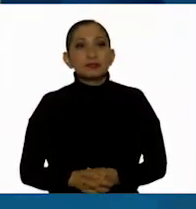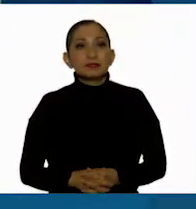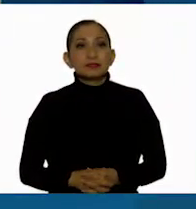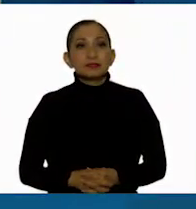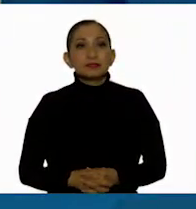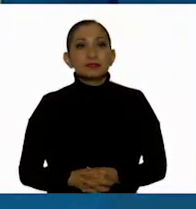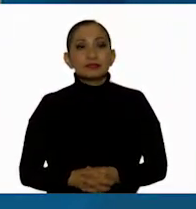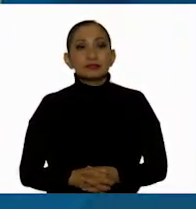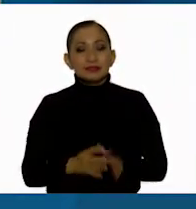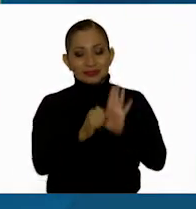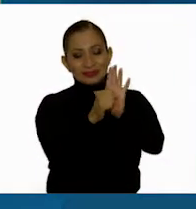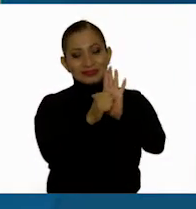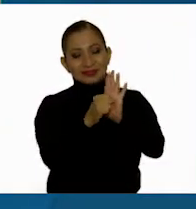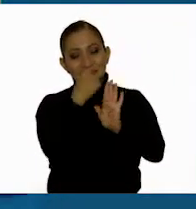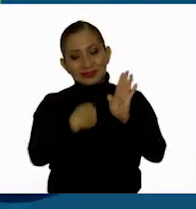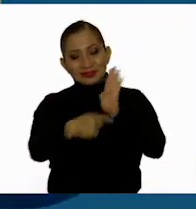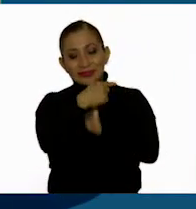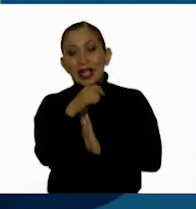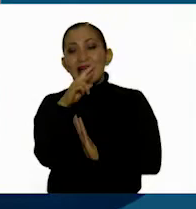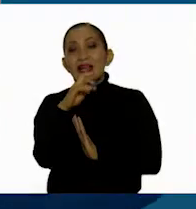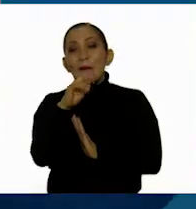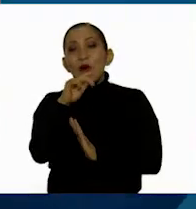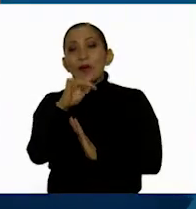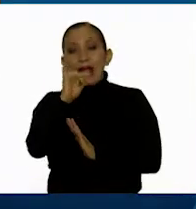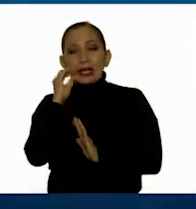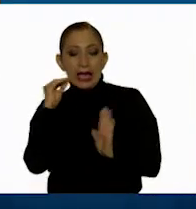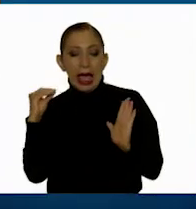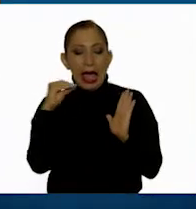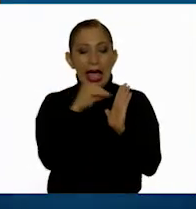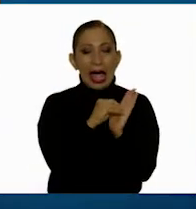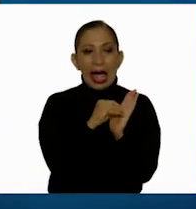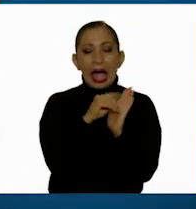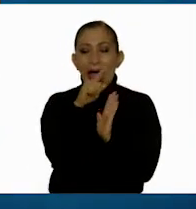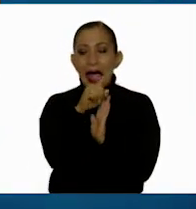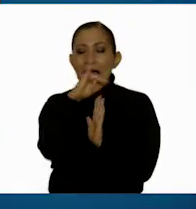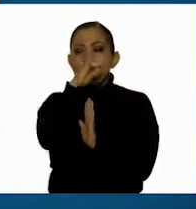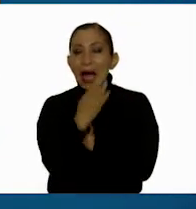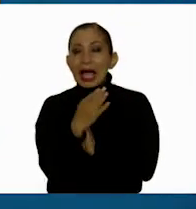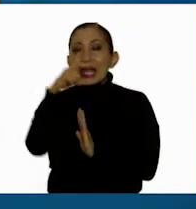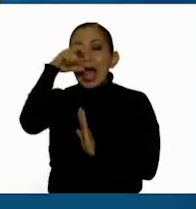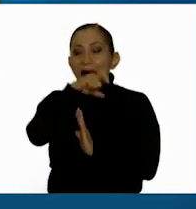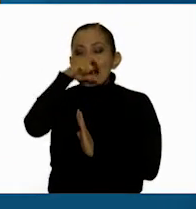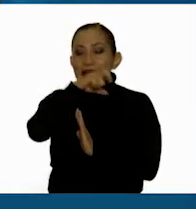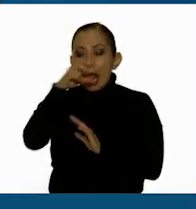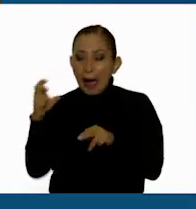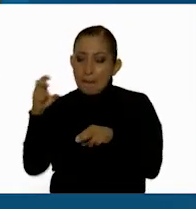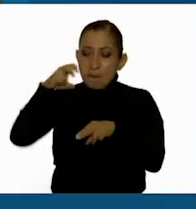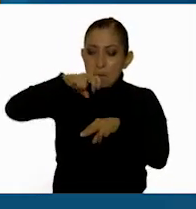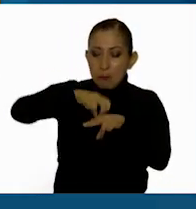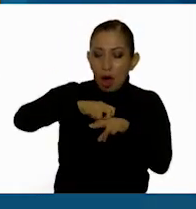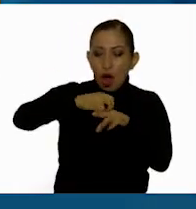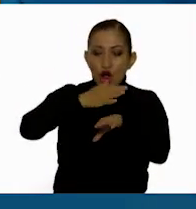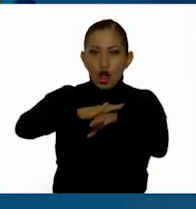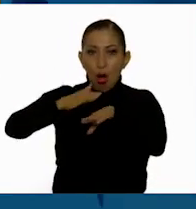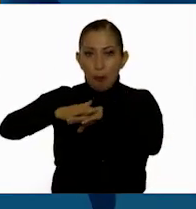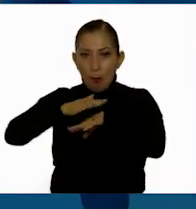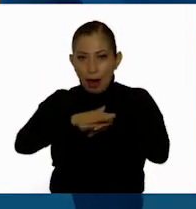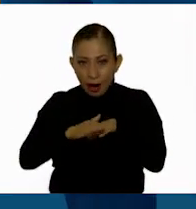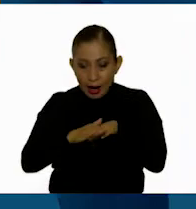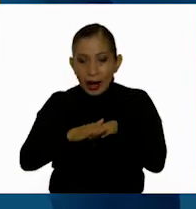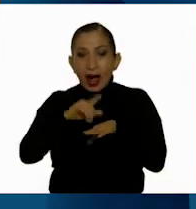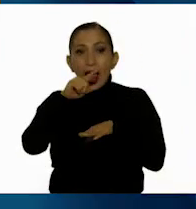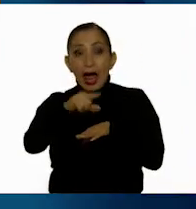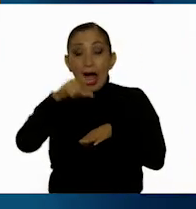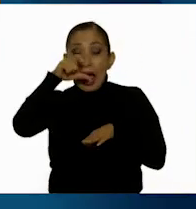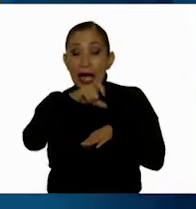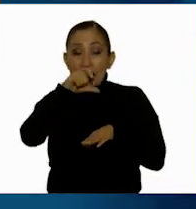El escudo de la República confirmó la imagen ya para entonces emblemática del águila posada sobre un nopal. La postura